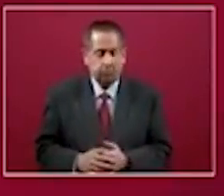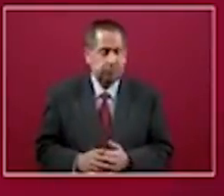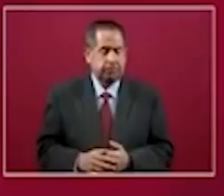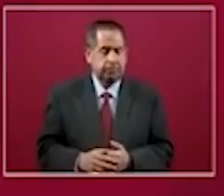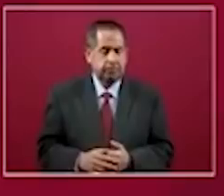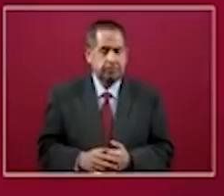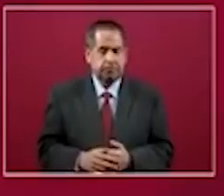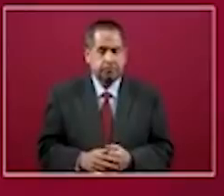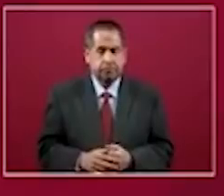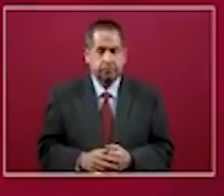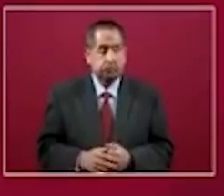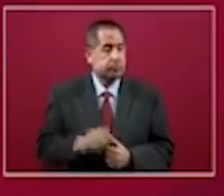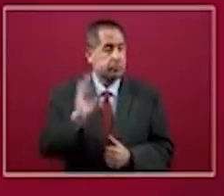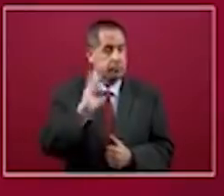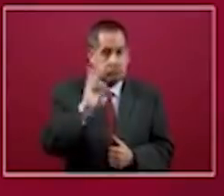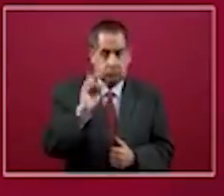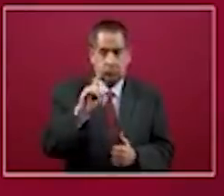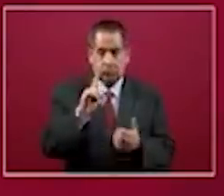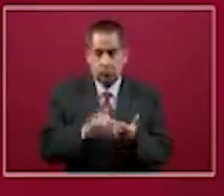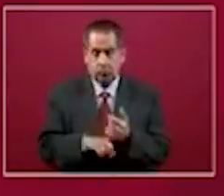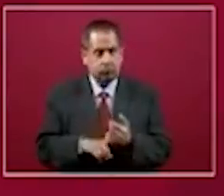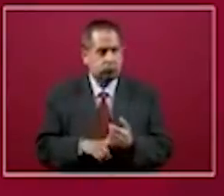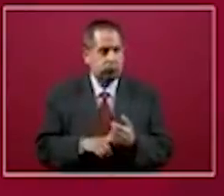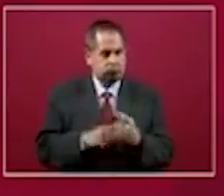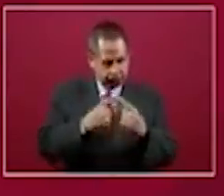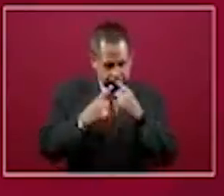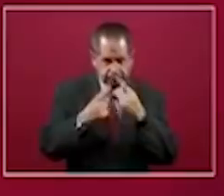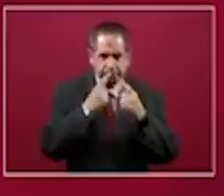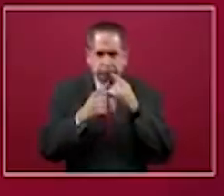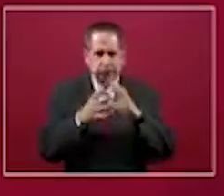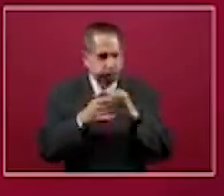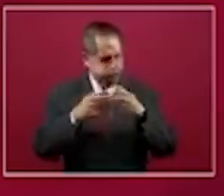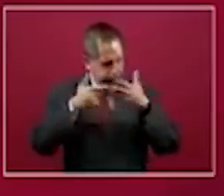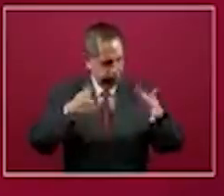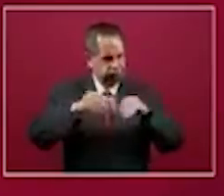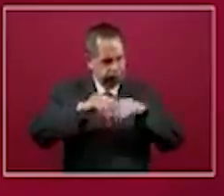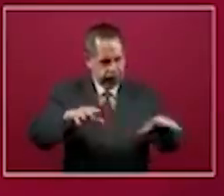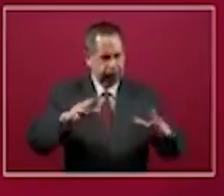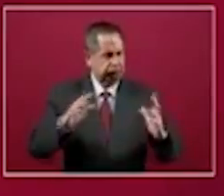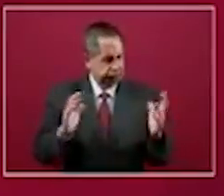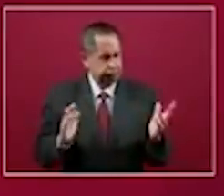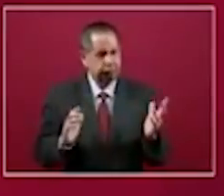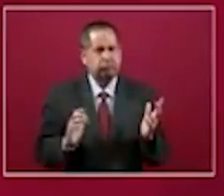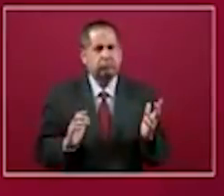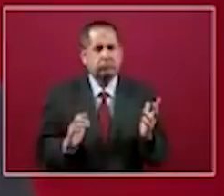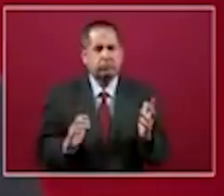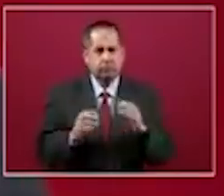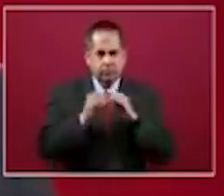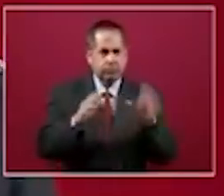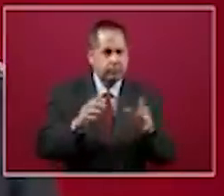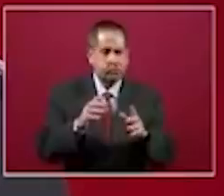Si estos asuntos se tratan, se ventilan, ya